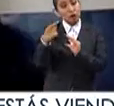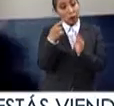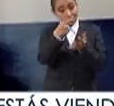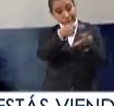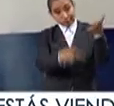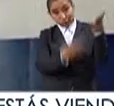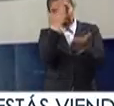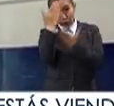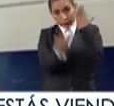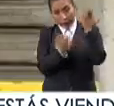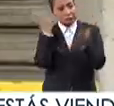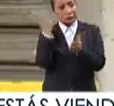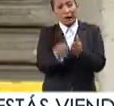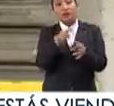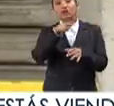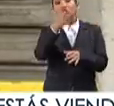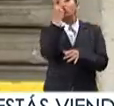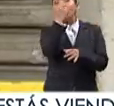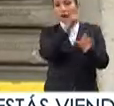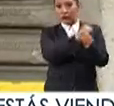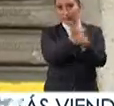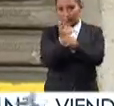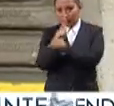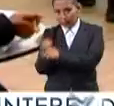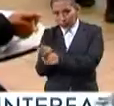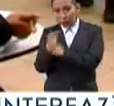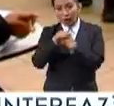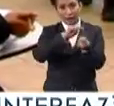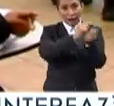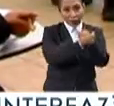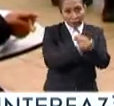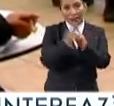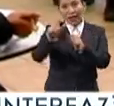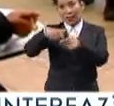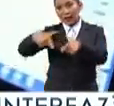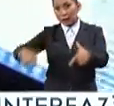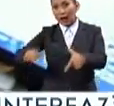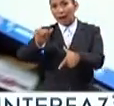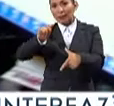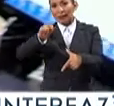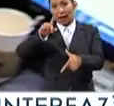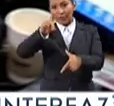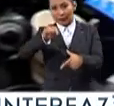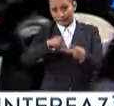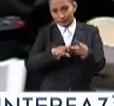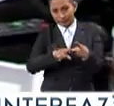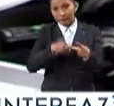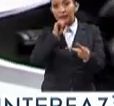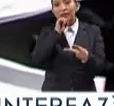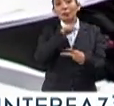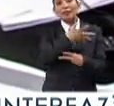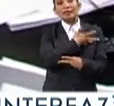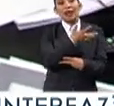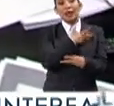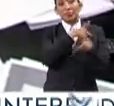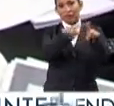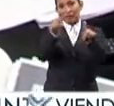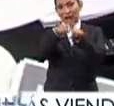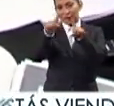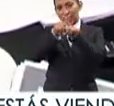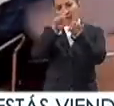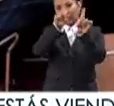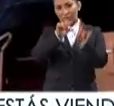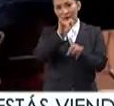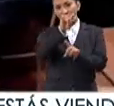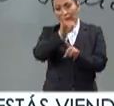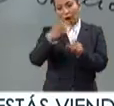oferta académica está conformada por dos licenciaturas traducción y lingüística aplicada además cuenta con diferentes diplomados